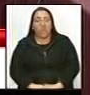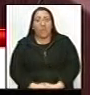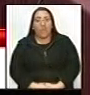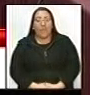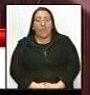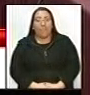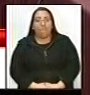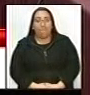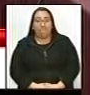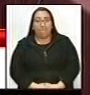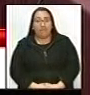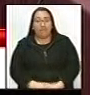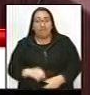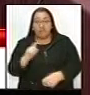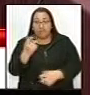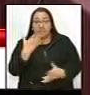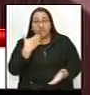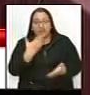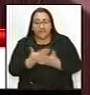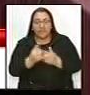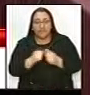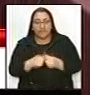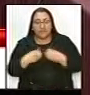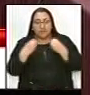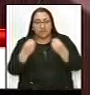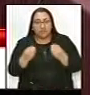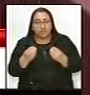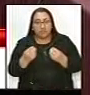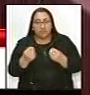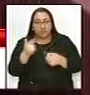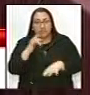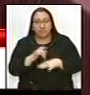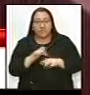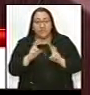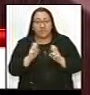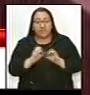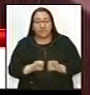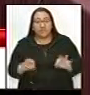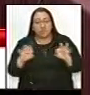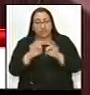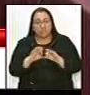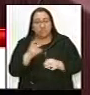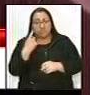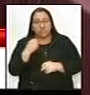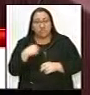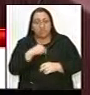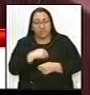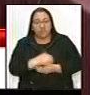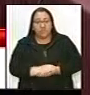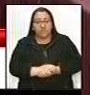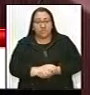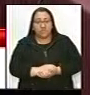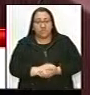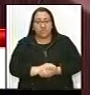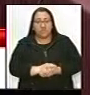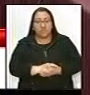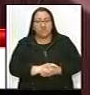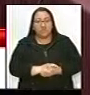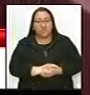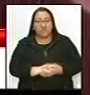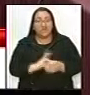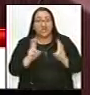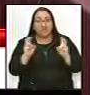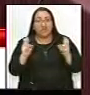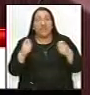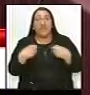antes que nada agradeciéndole por la oportunidad de tocar un tema que es sumamente importante para nosotros que es el tema del internet